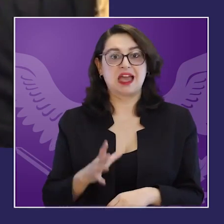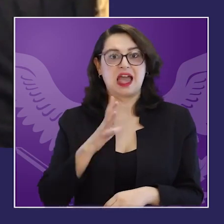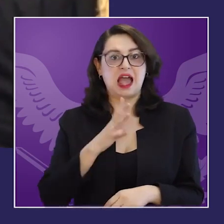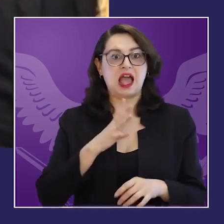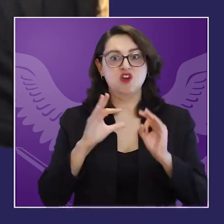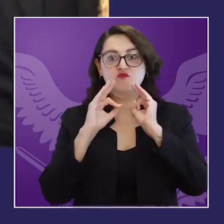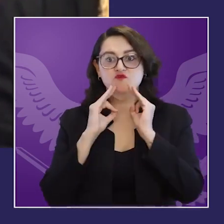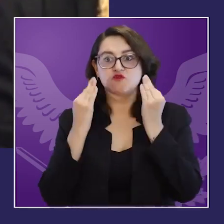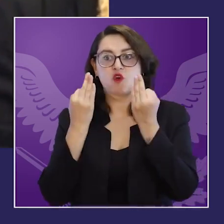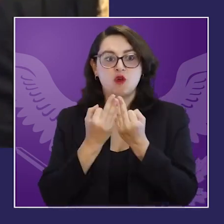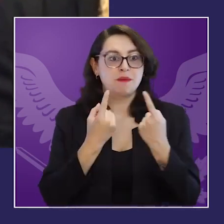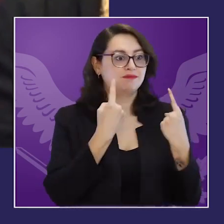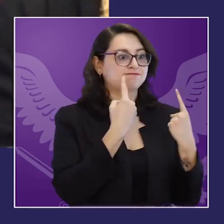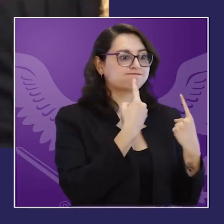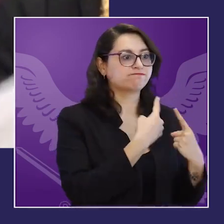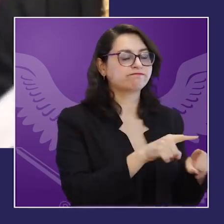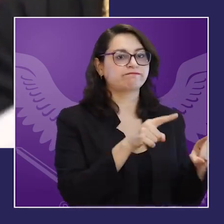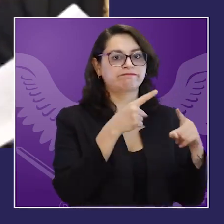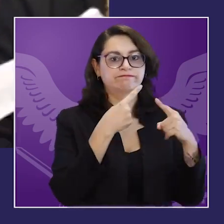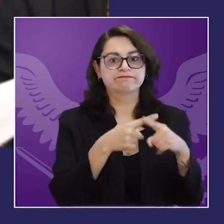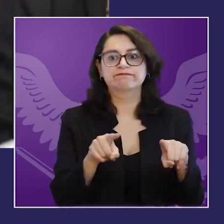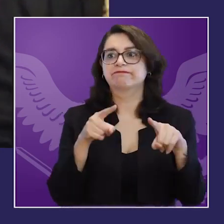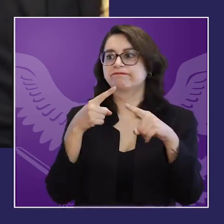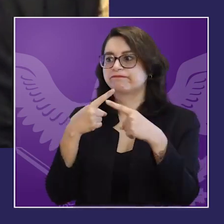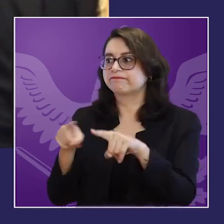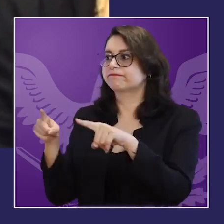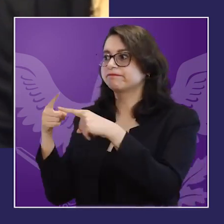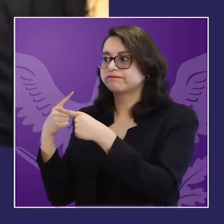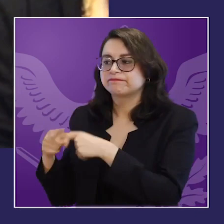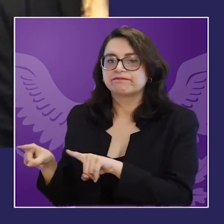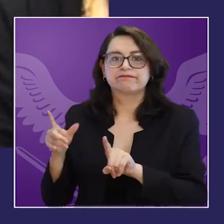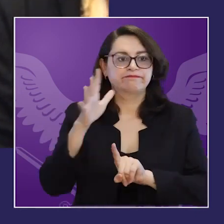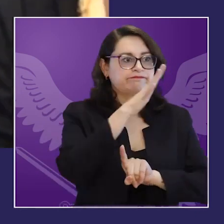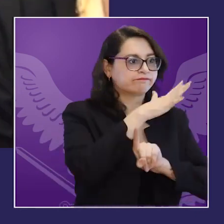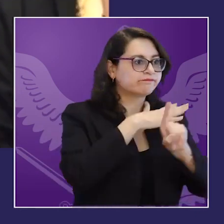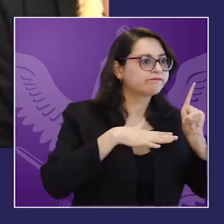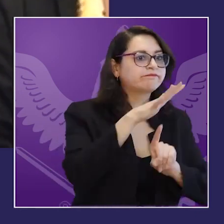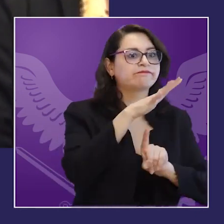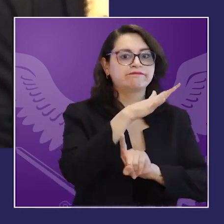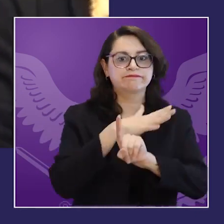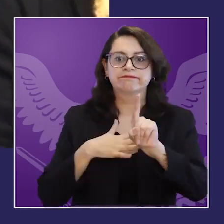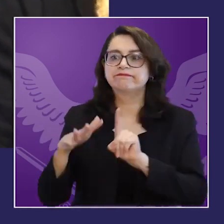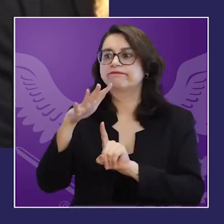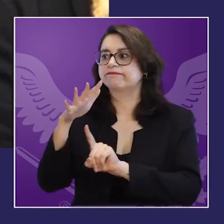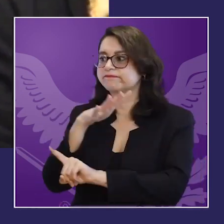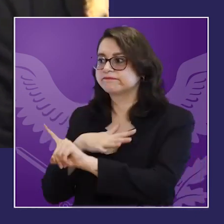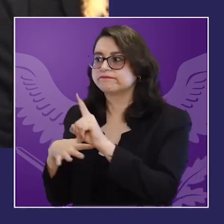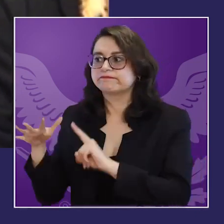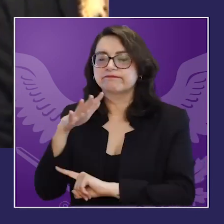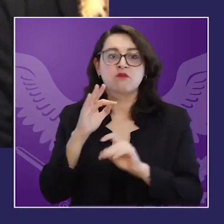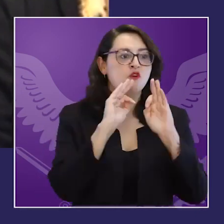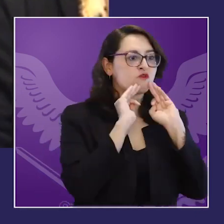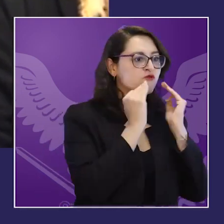feminicidio de mujeres y niñas en la región aparece en diversos contextos y de diferentes maneras, y eso era un poco lo que